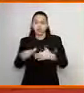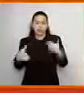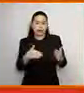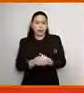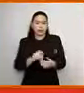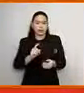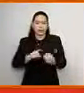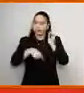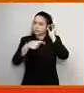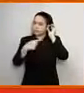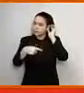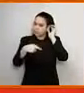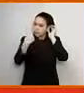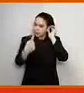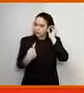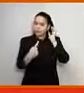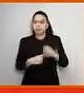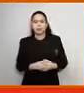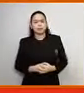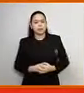uno.